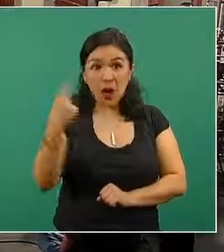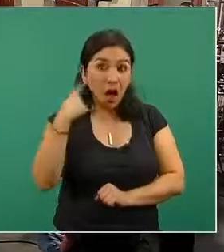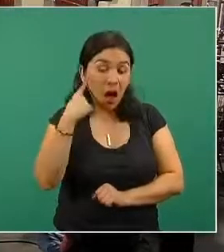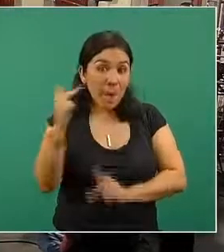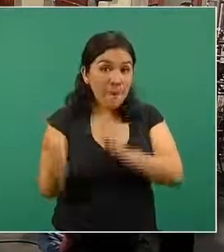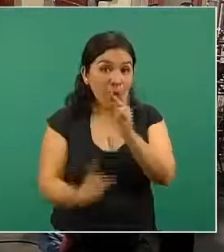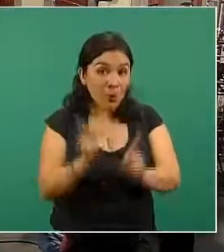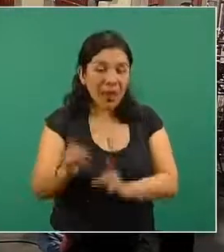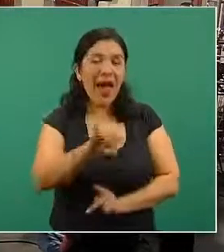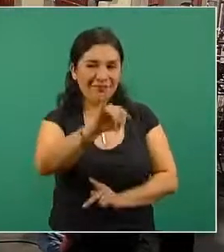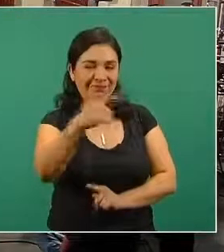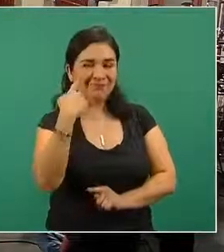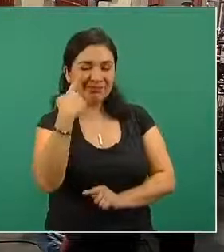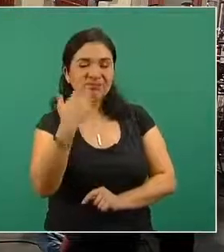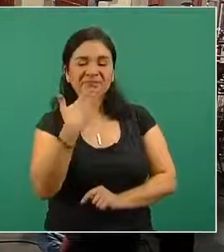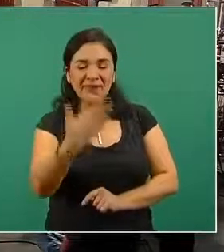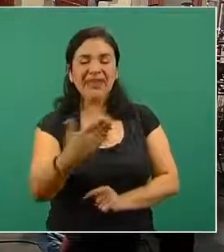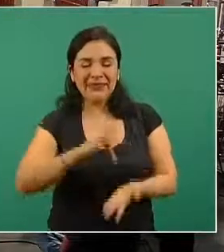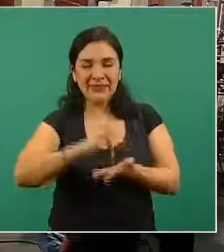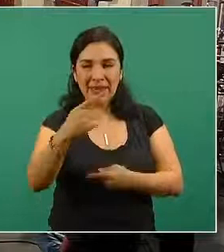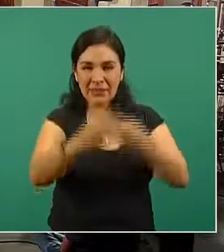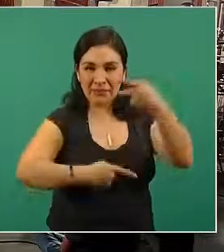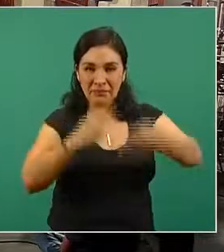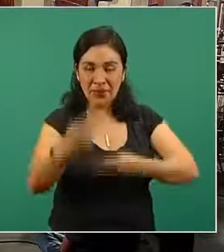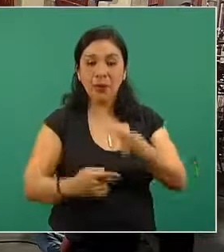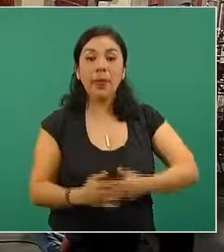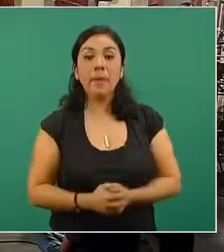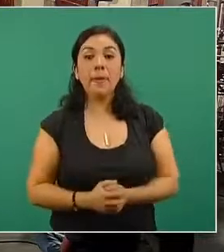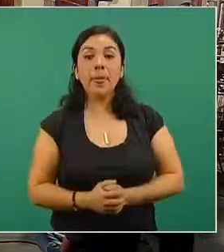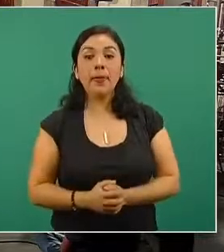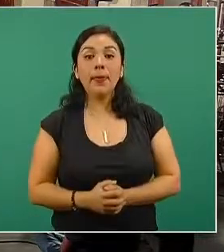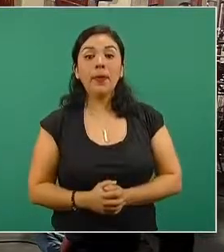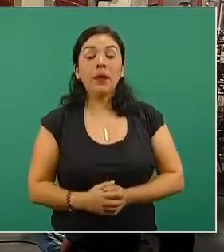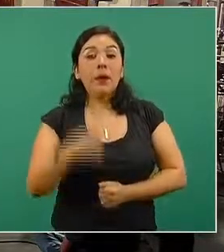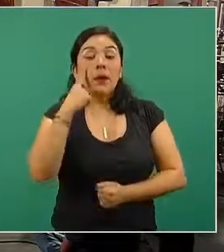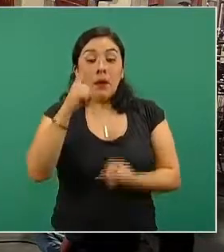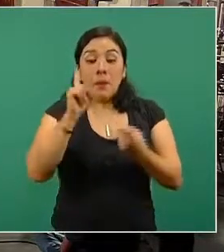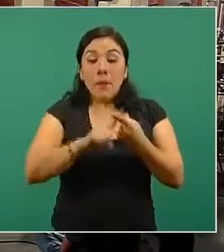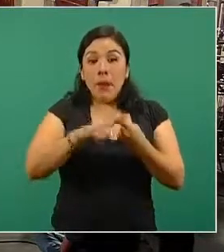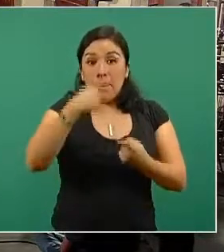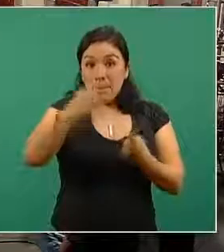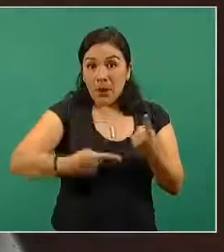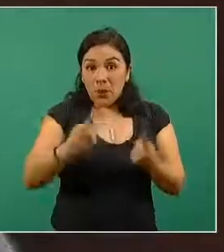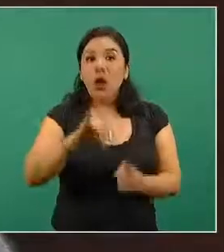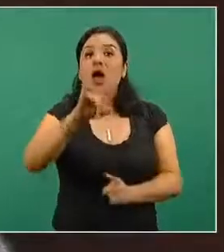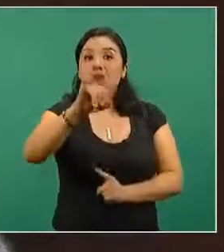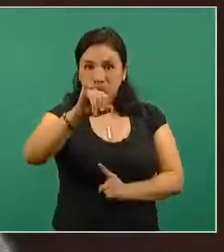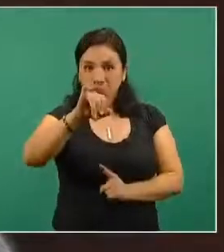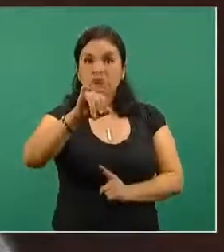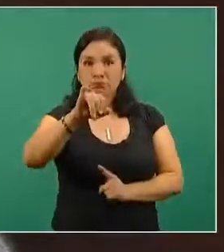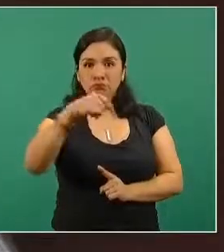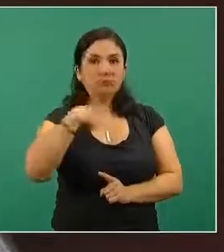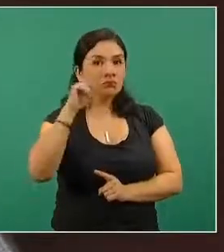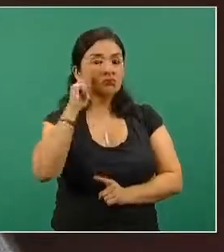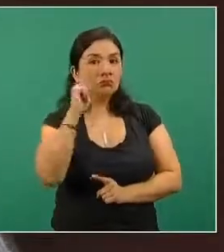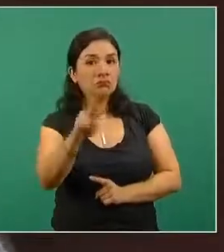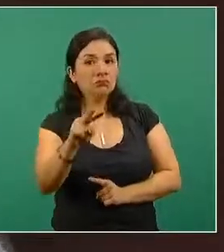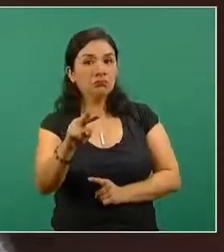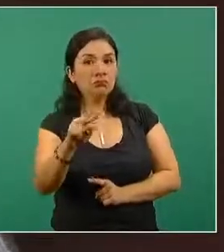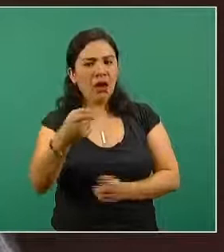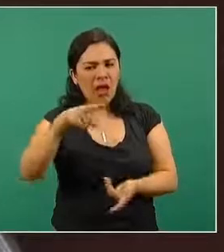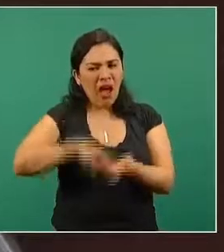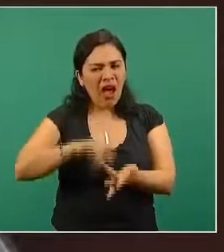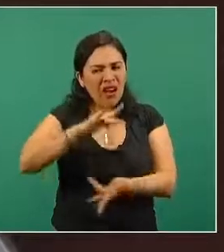preguntas? Sí, okay. Perfectamente. Muchas gracias. A ver, de la primera pregunta, sí, estuvimos viendo que en